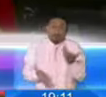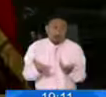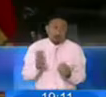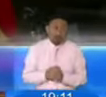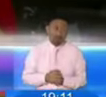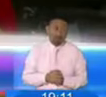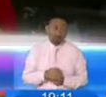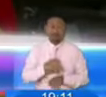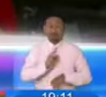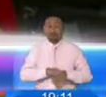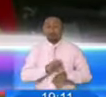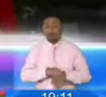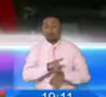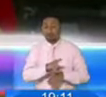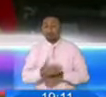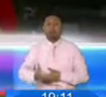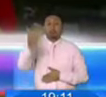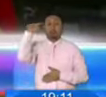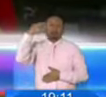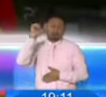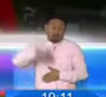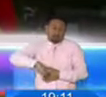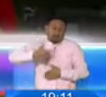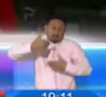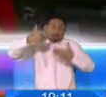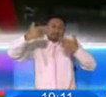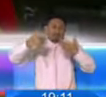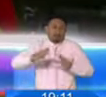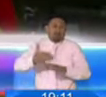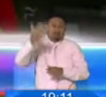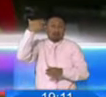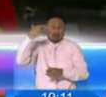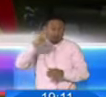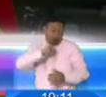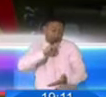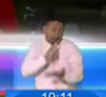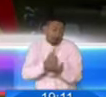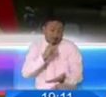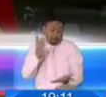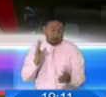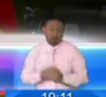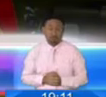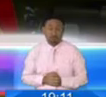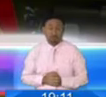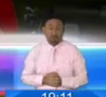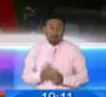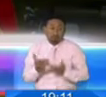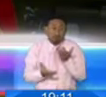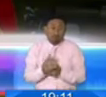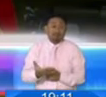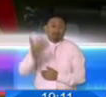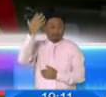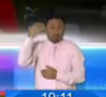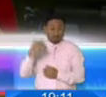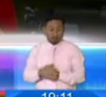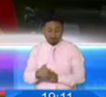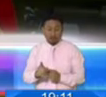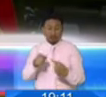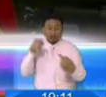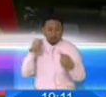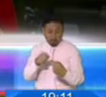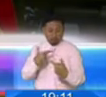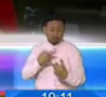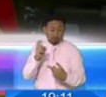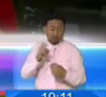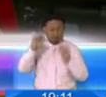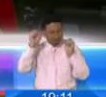ese comportamiento a otra época, sí. A lo mejor en esa época hacía falta, sí. A lo mejor en ese tiempo la confrontación era